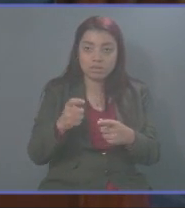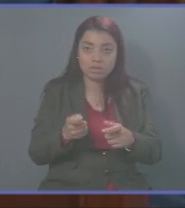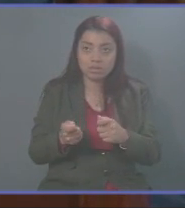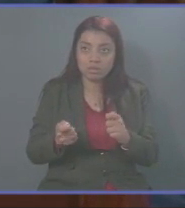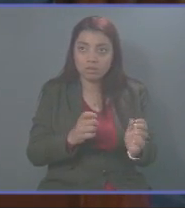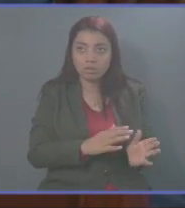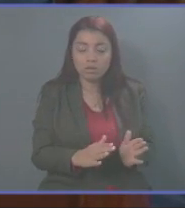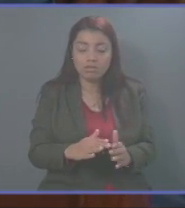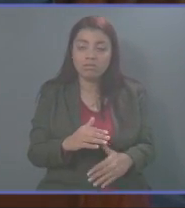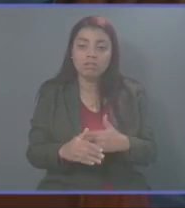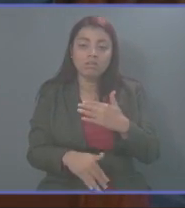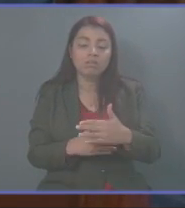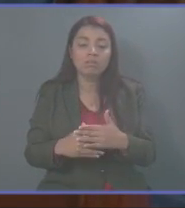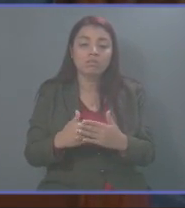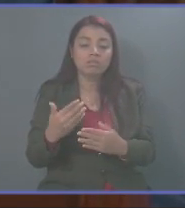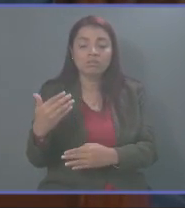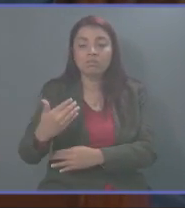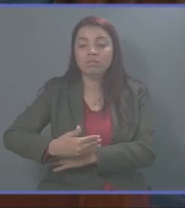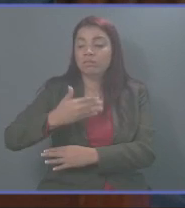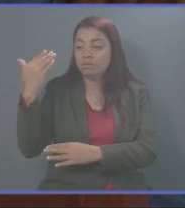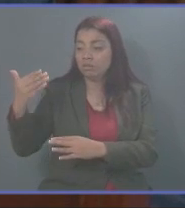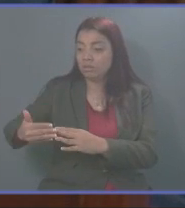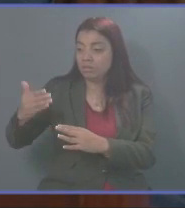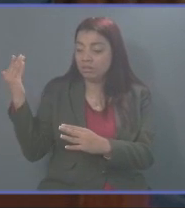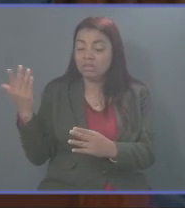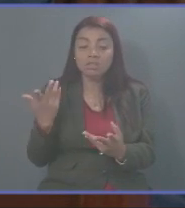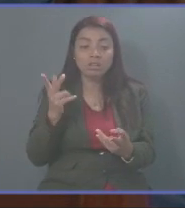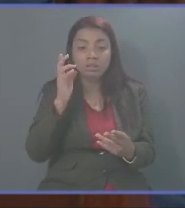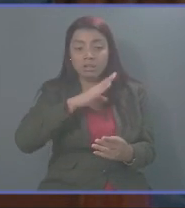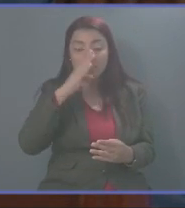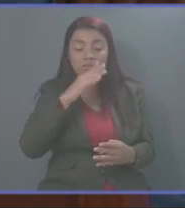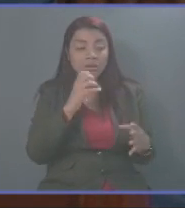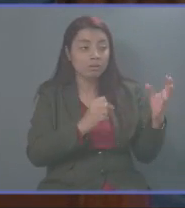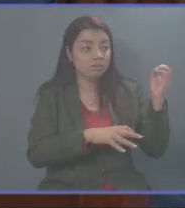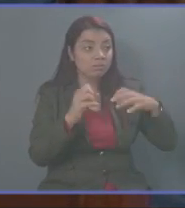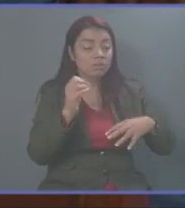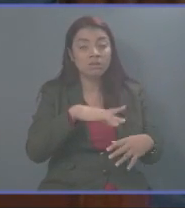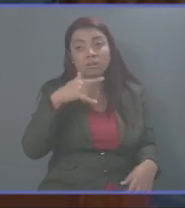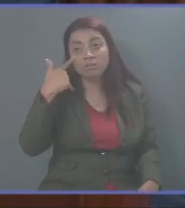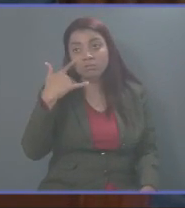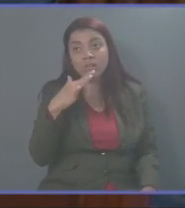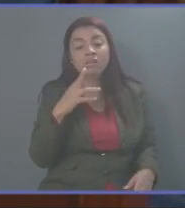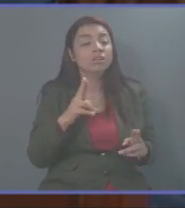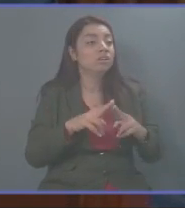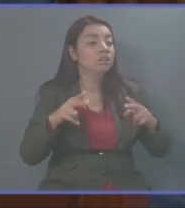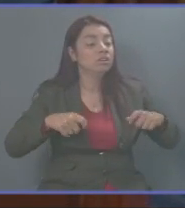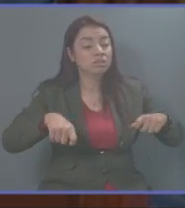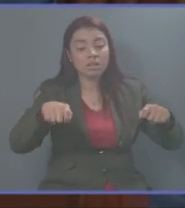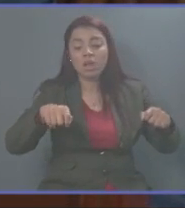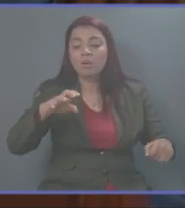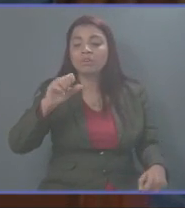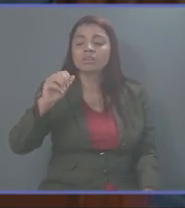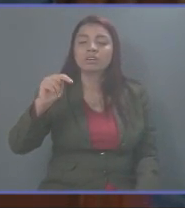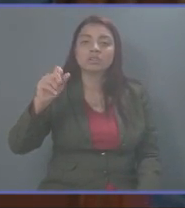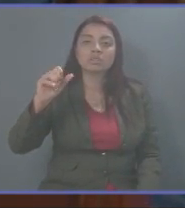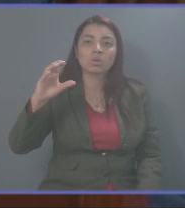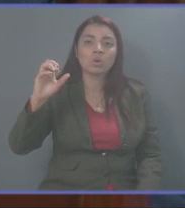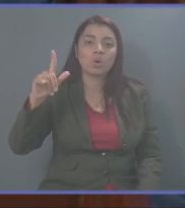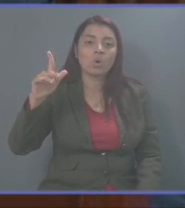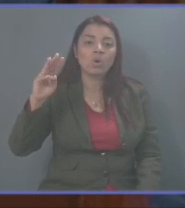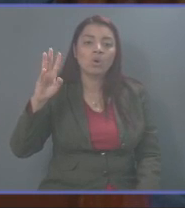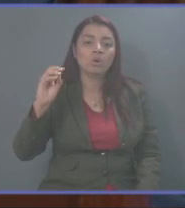los movimientos transfronterizos de desechos peligrosos, el Convenio de Estocolmo sobre contaminantes